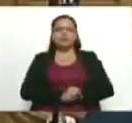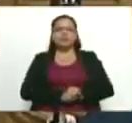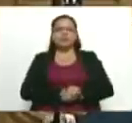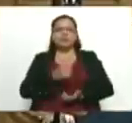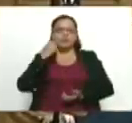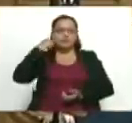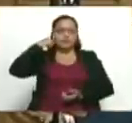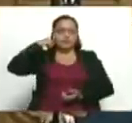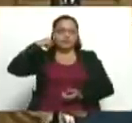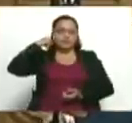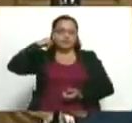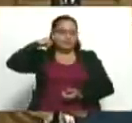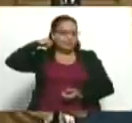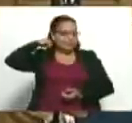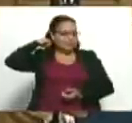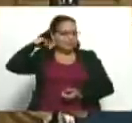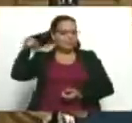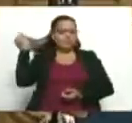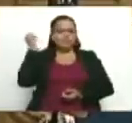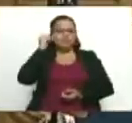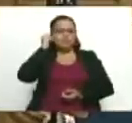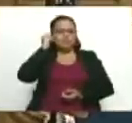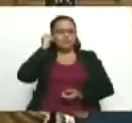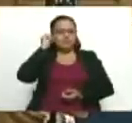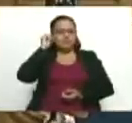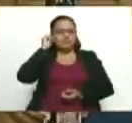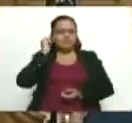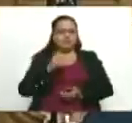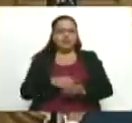cometidas en África y en América. Si se